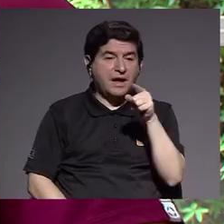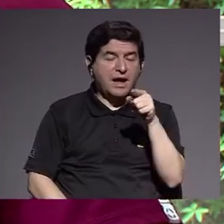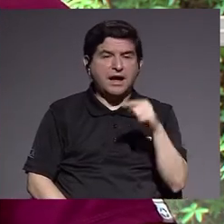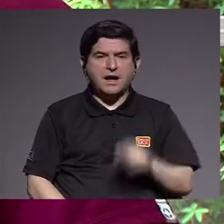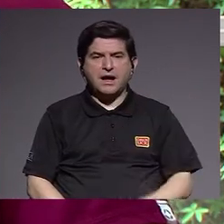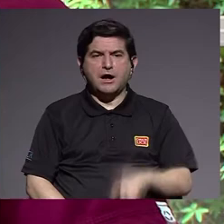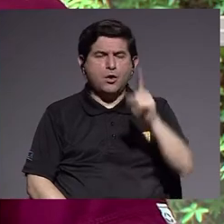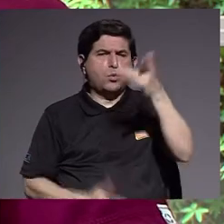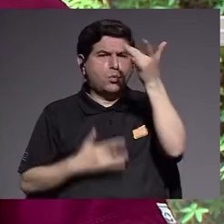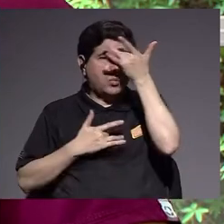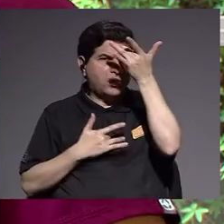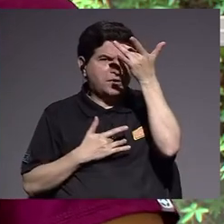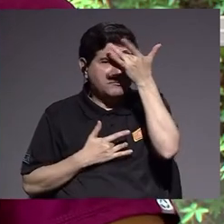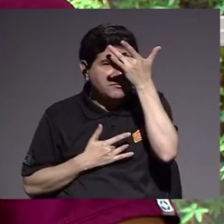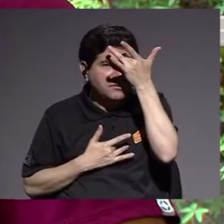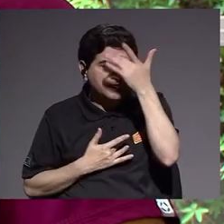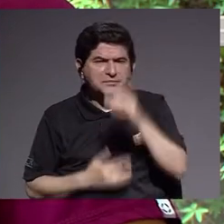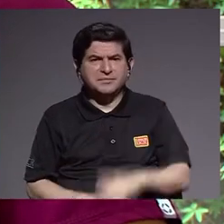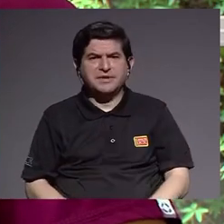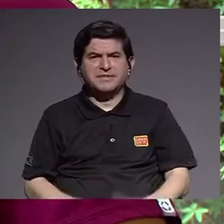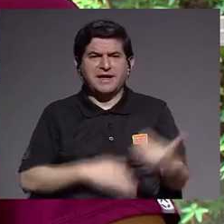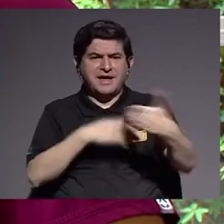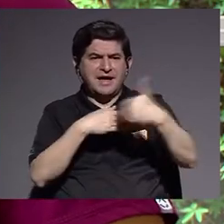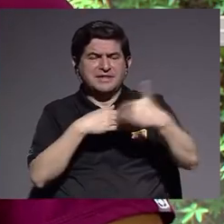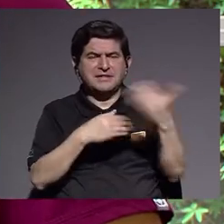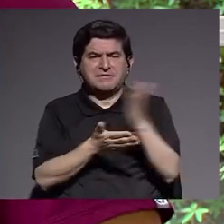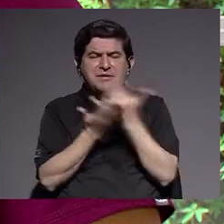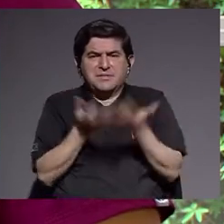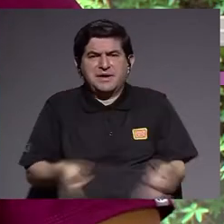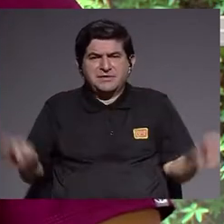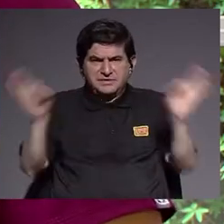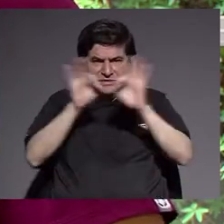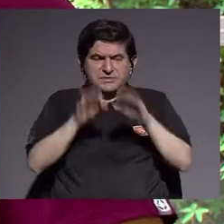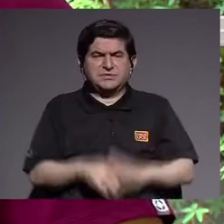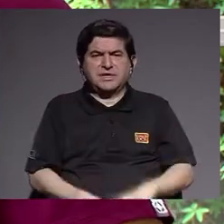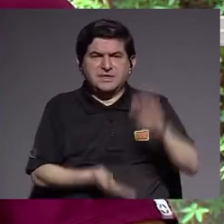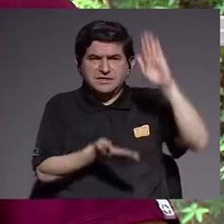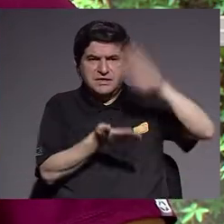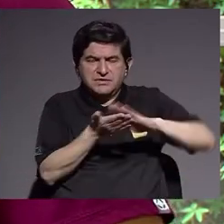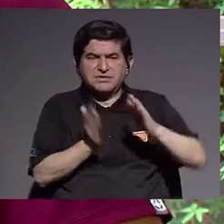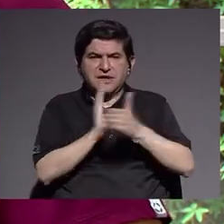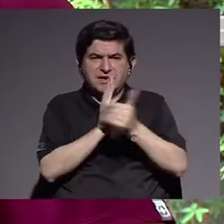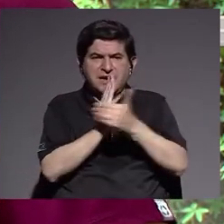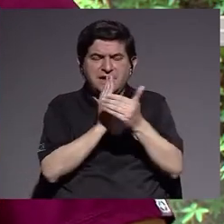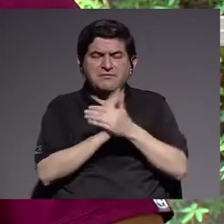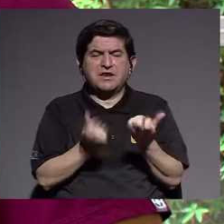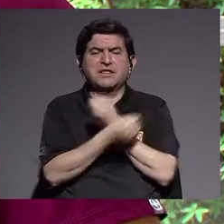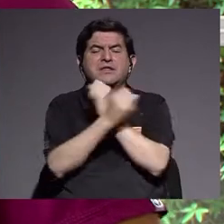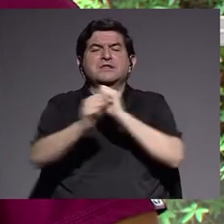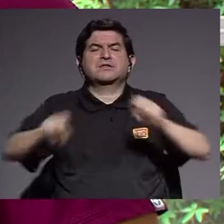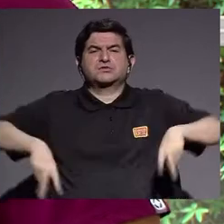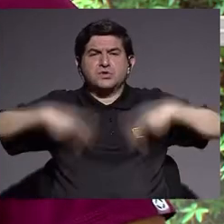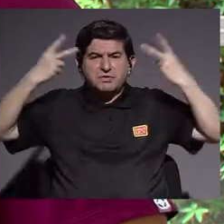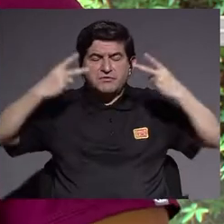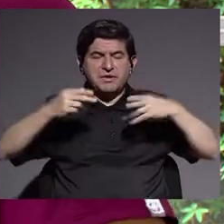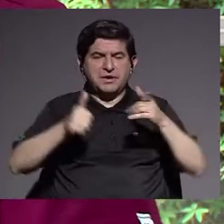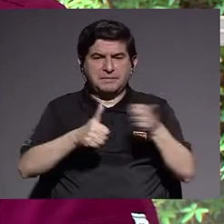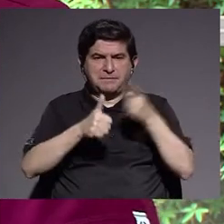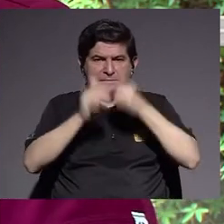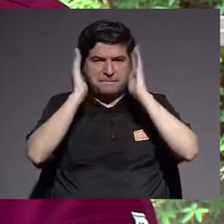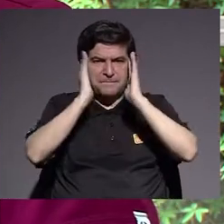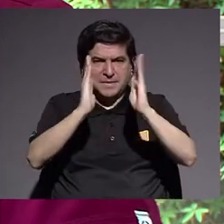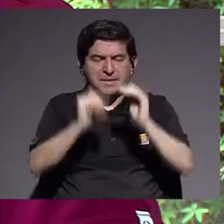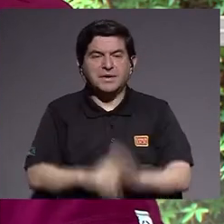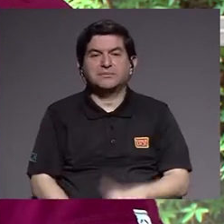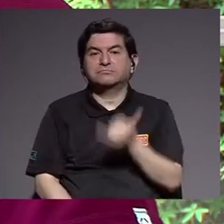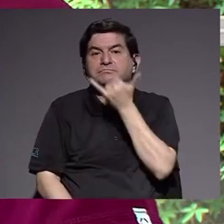digamos obviamente cualquier enfermedad para atacar órganos vitales que va a reducir nuestra capacidad de sobrevivir es lo que